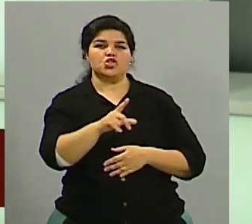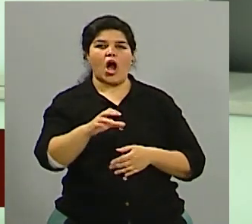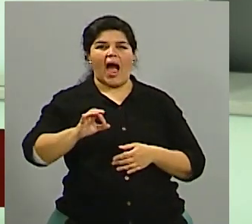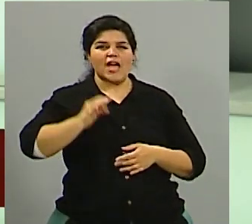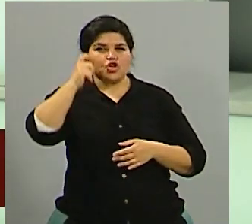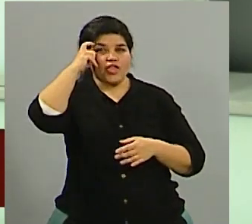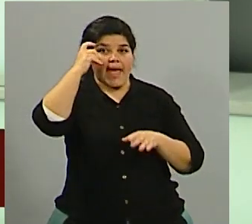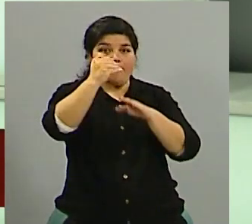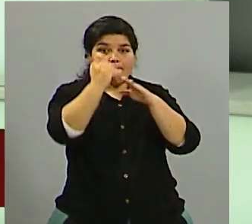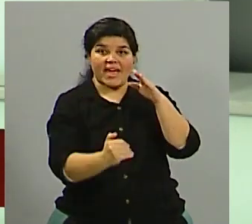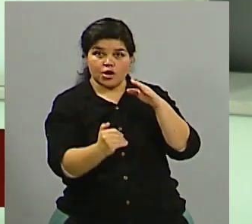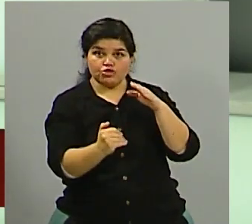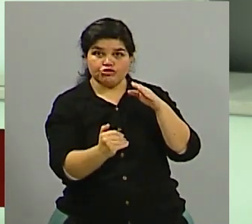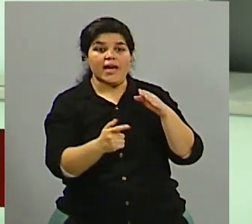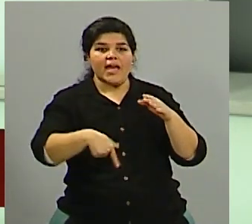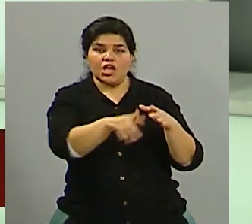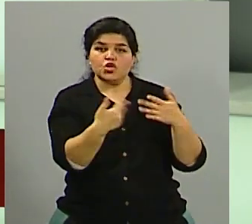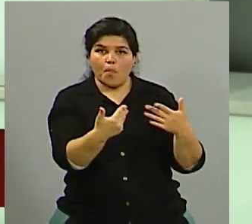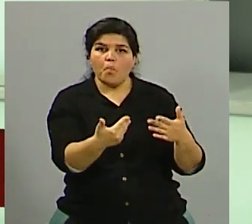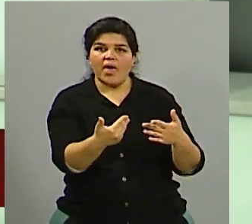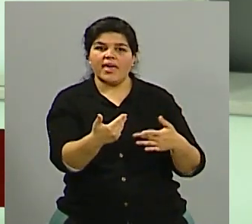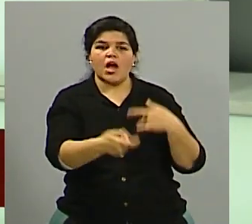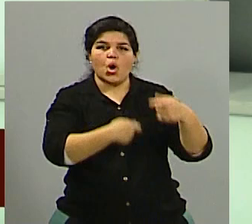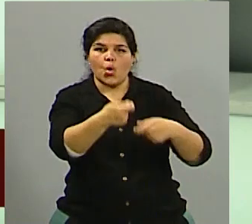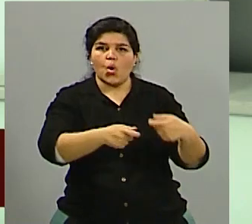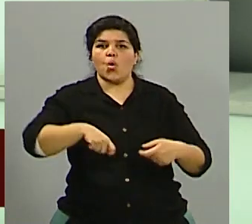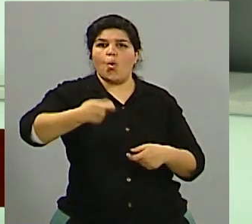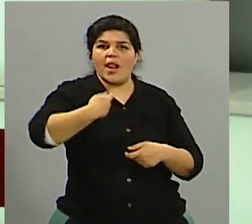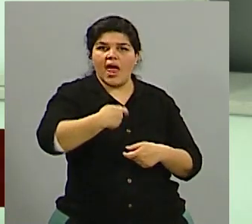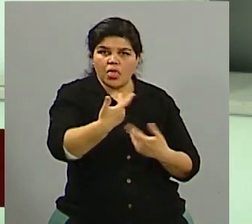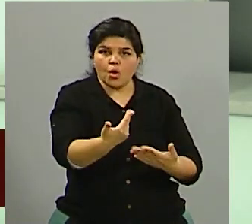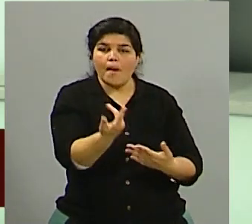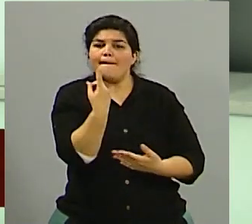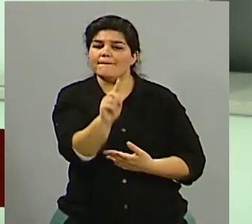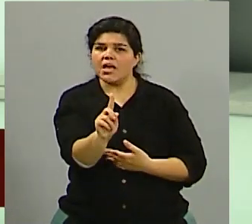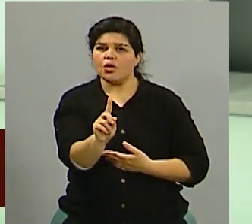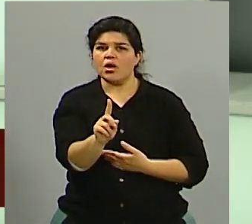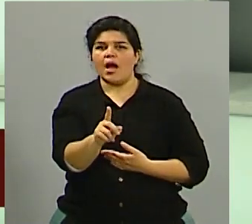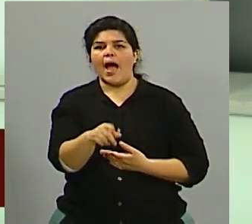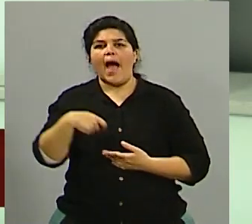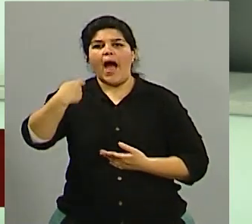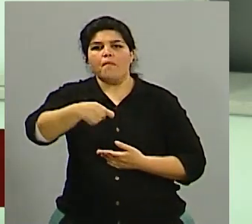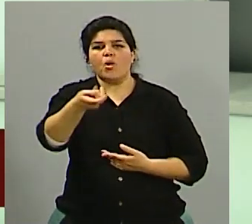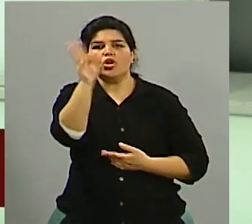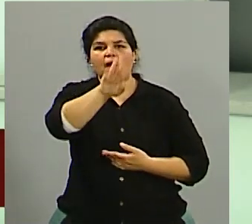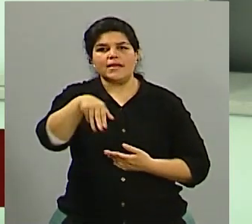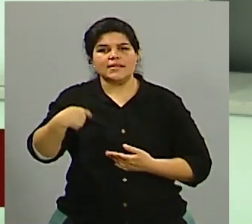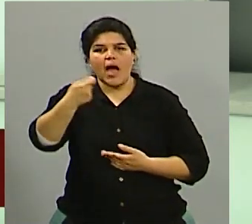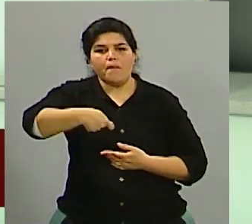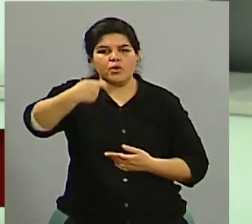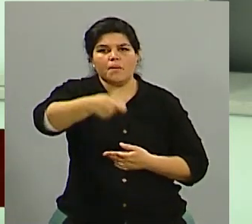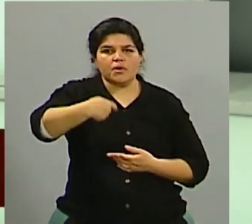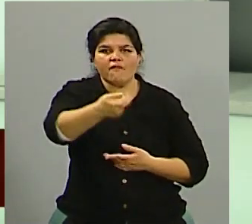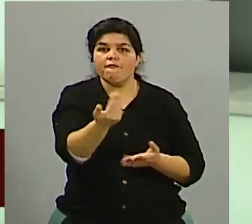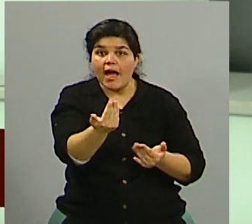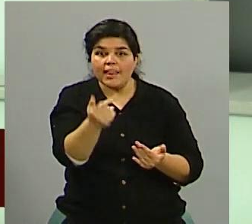van a entrar en edad de jubilarse y que no entienden también que no van a cumplir con la cantidad de años necesarios para jubilarse, los 30 años de aporte.